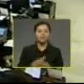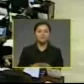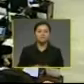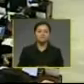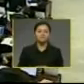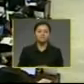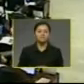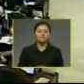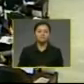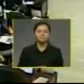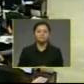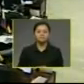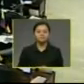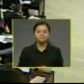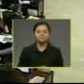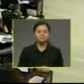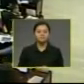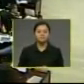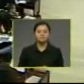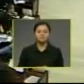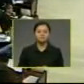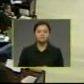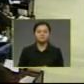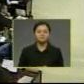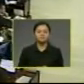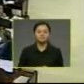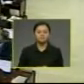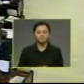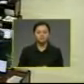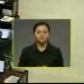Asambleísta Lucio Paredes, por favor.